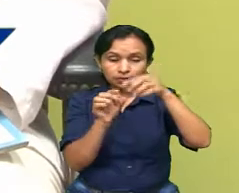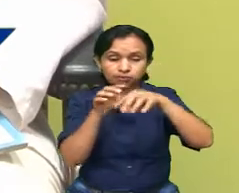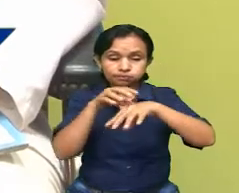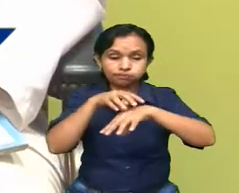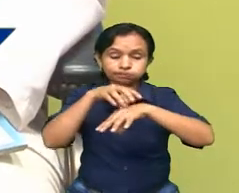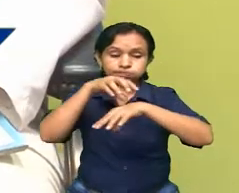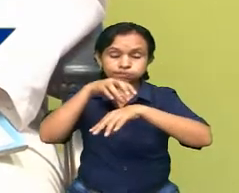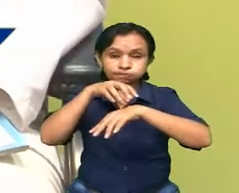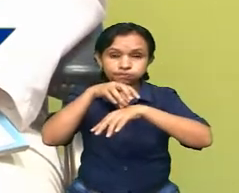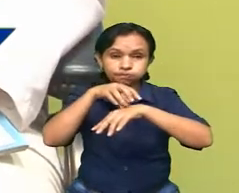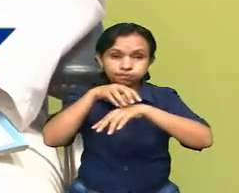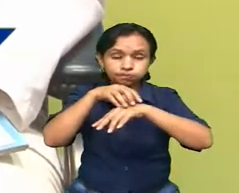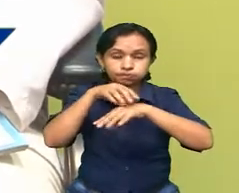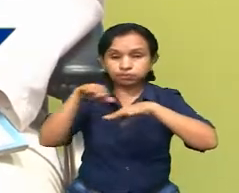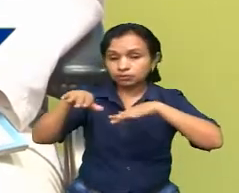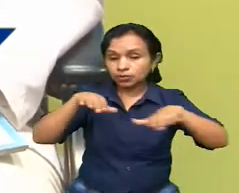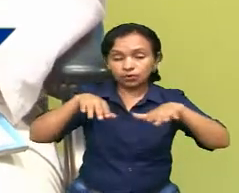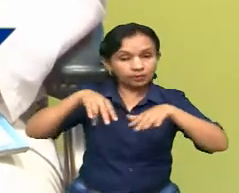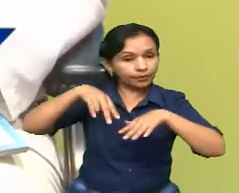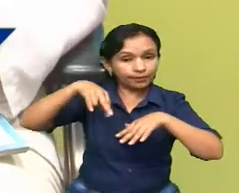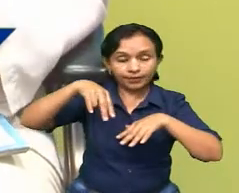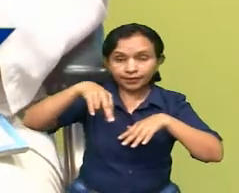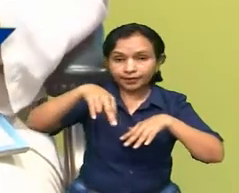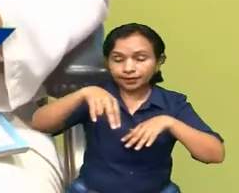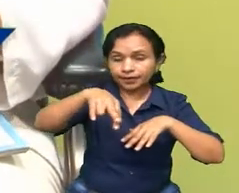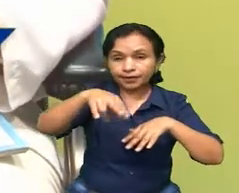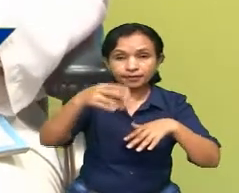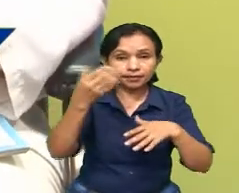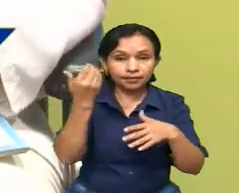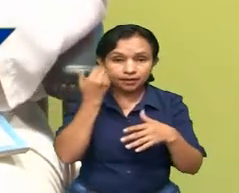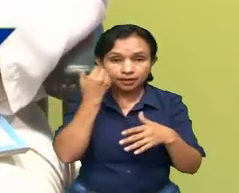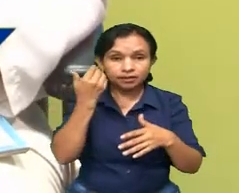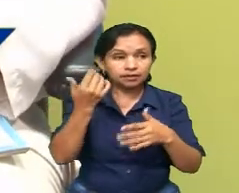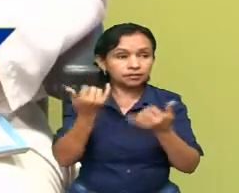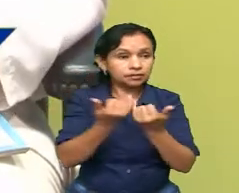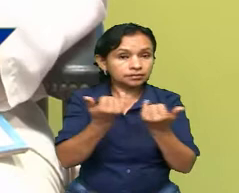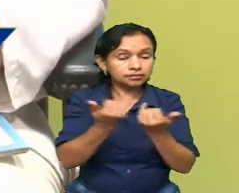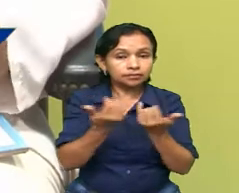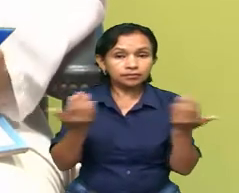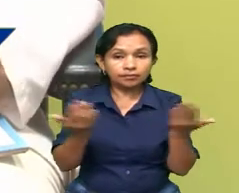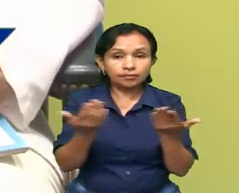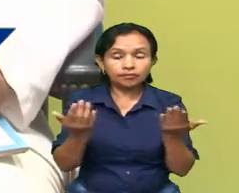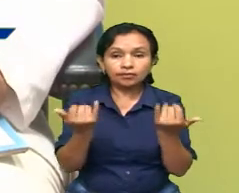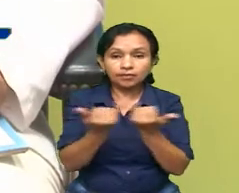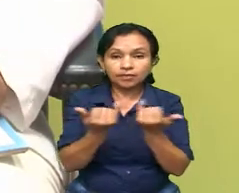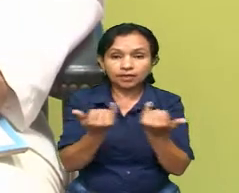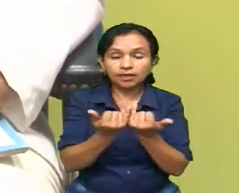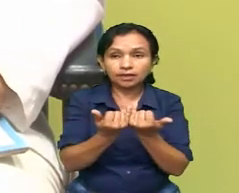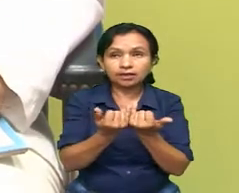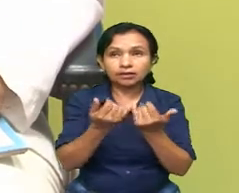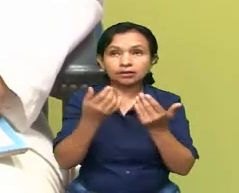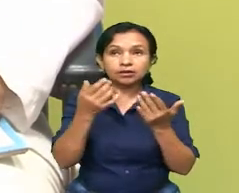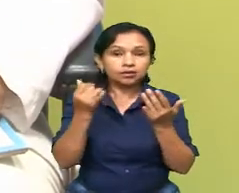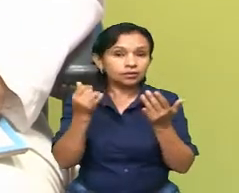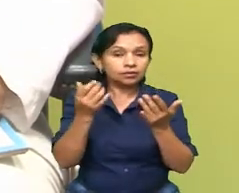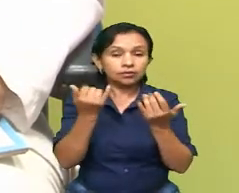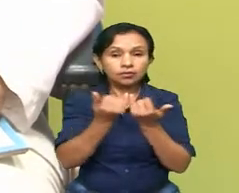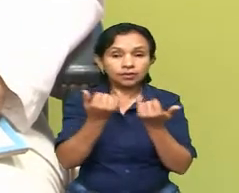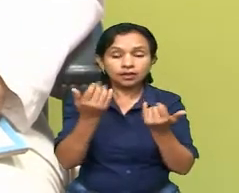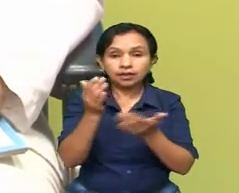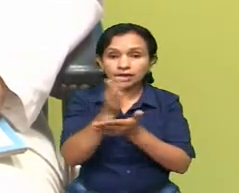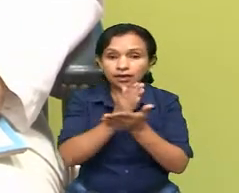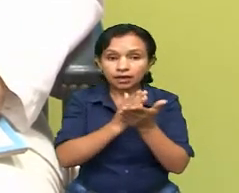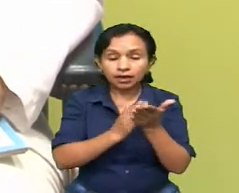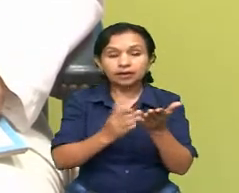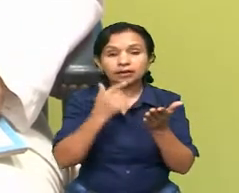columna. Hay niños que no pueden ni caminar por esa enfermedad, tienen que hacerle muchas operaciones. Igual el labio leporino, porque a veces no solo el